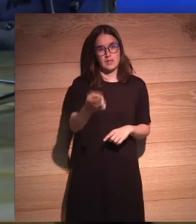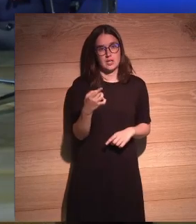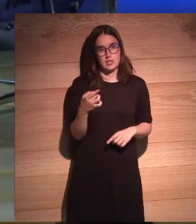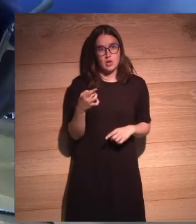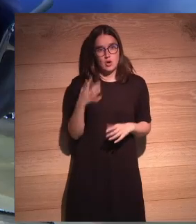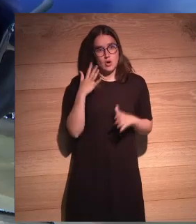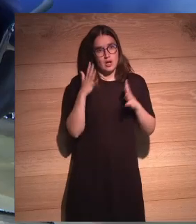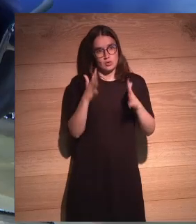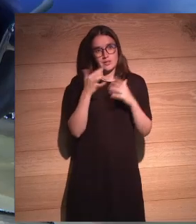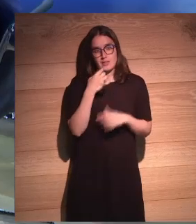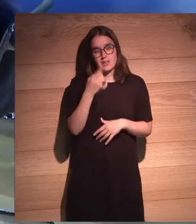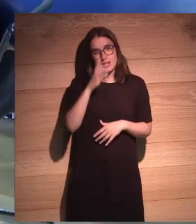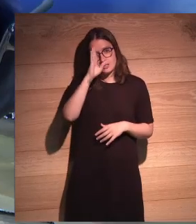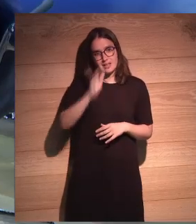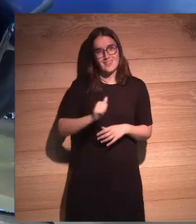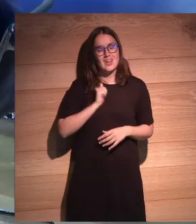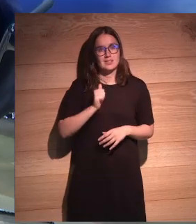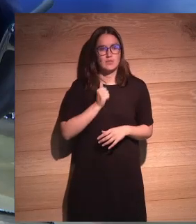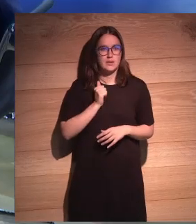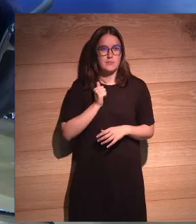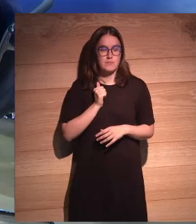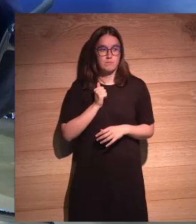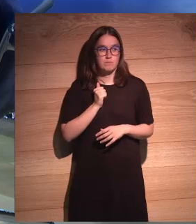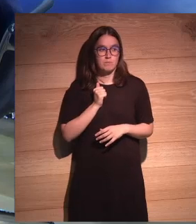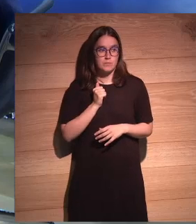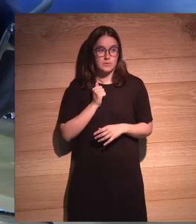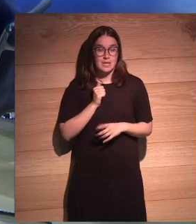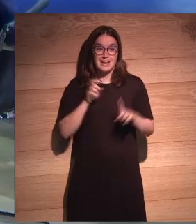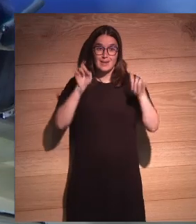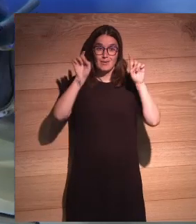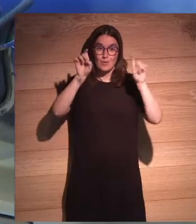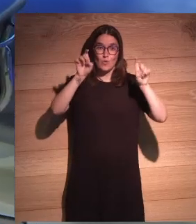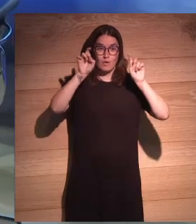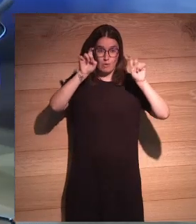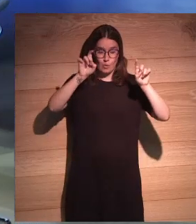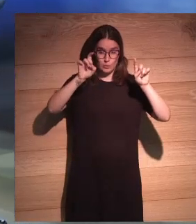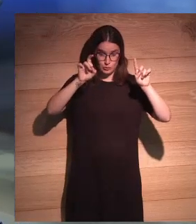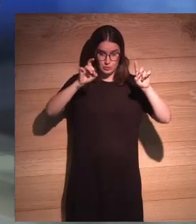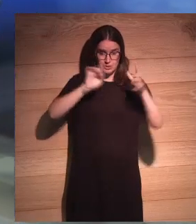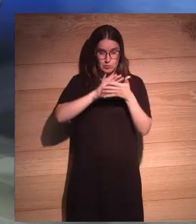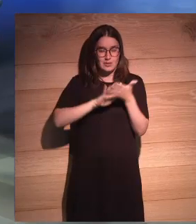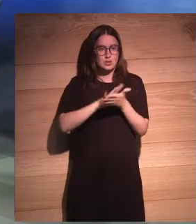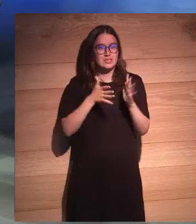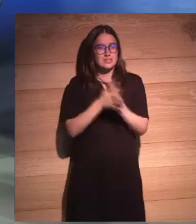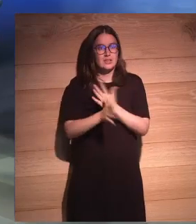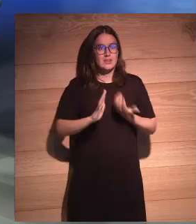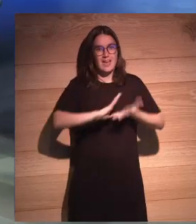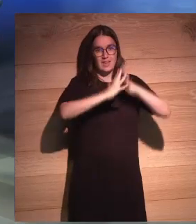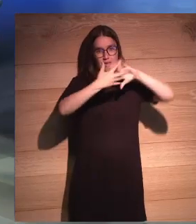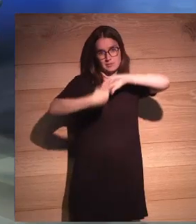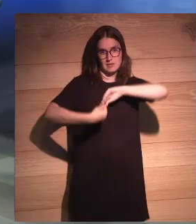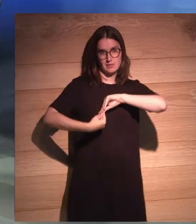convendría decirlo. La inteligencia artificial, pues en educación, que es donde estamos, significa